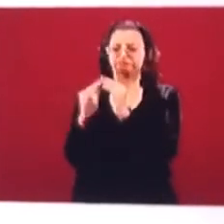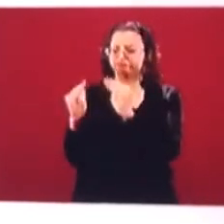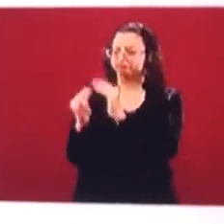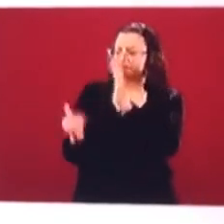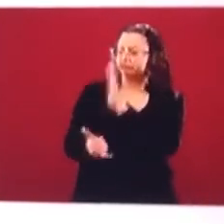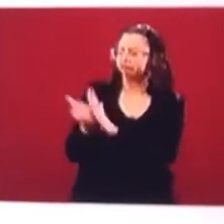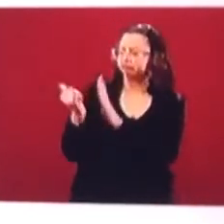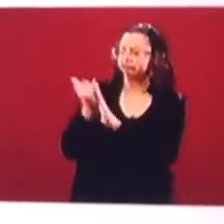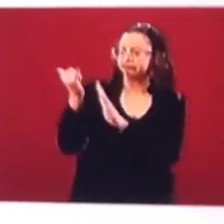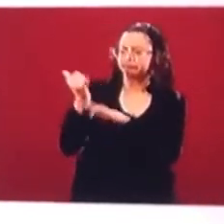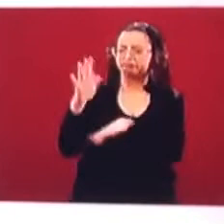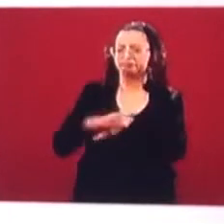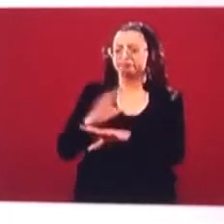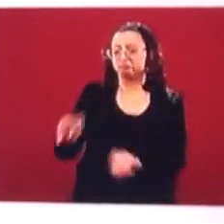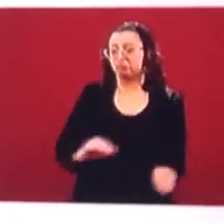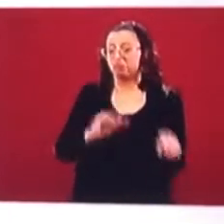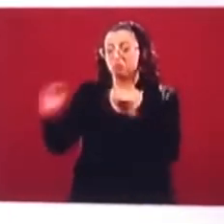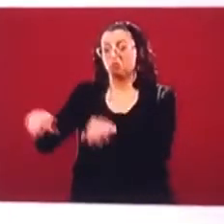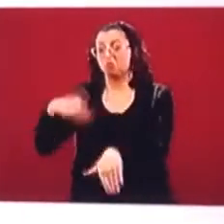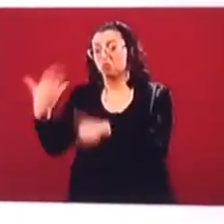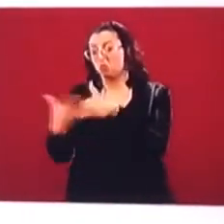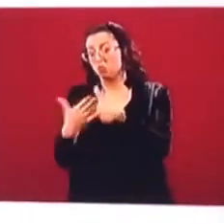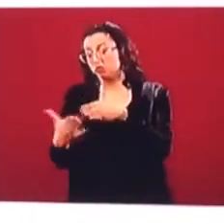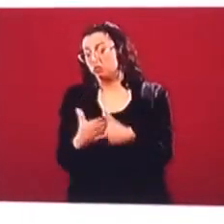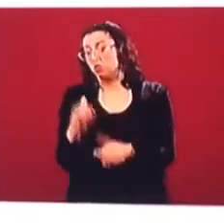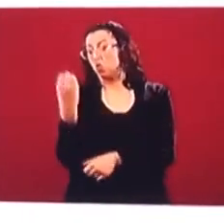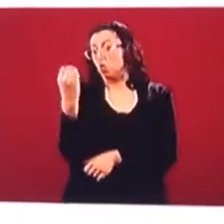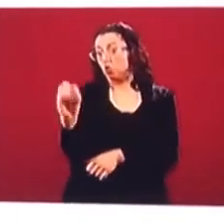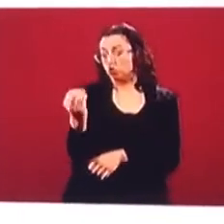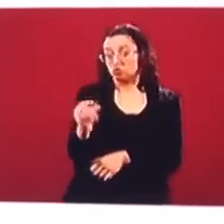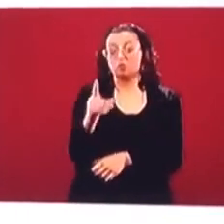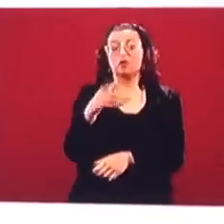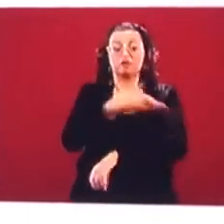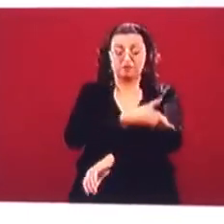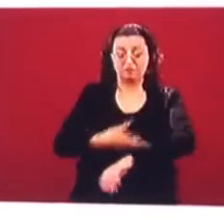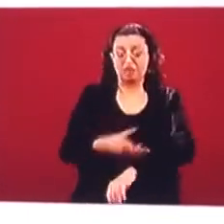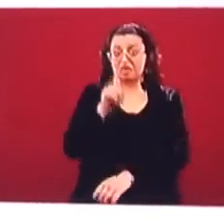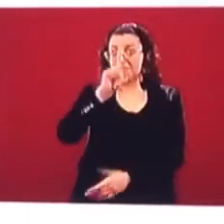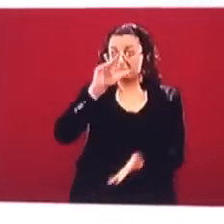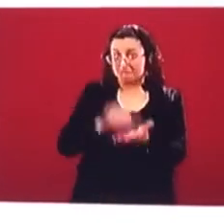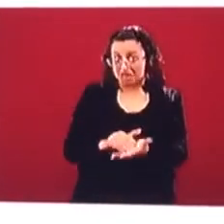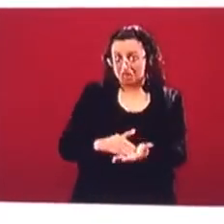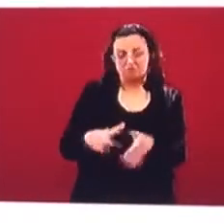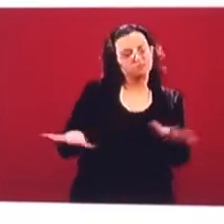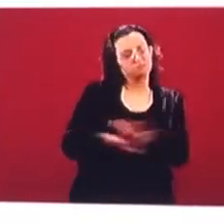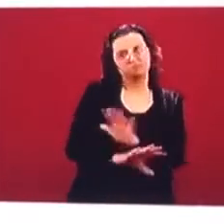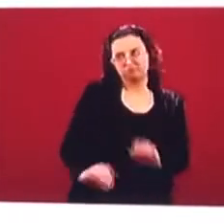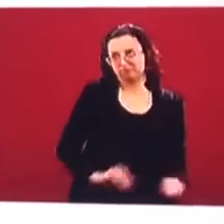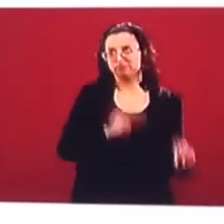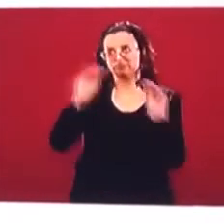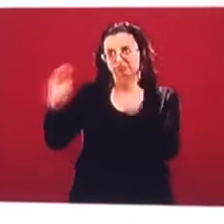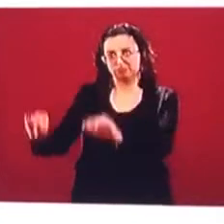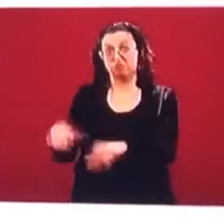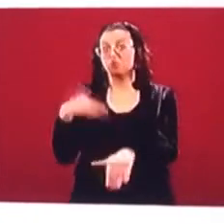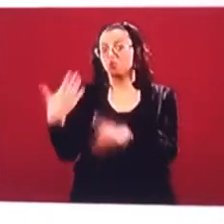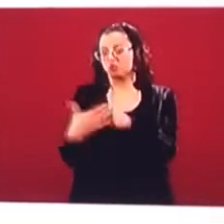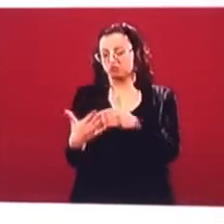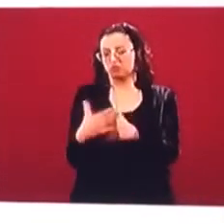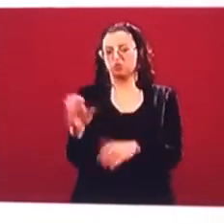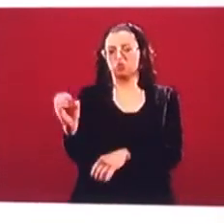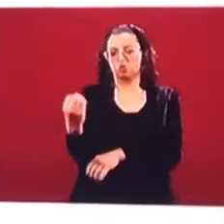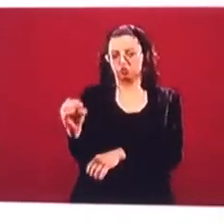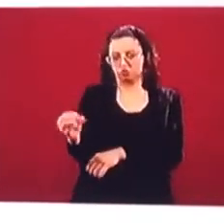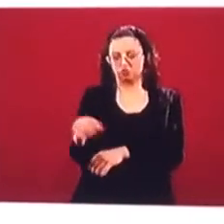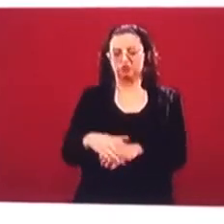y traicionan la buena fe del presidente y en su tierra, si no son realmente separados sus cargos, vamos a dar los nombres,